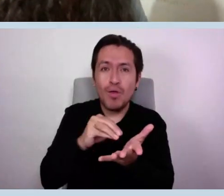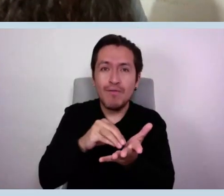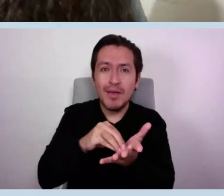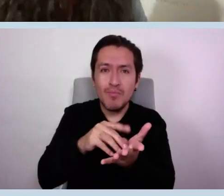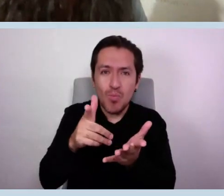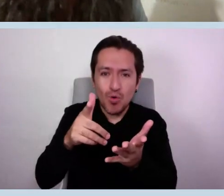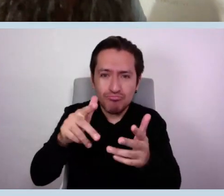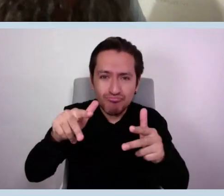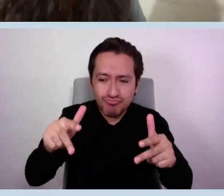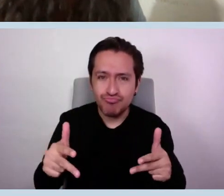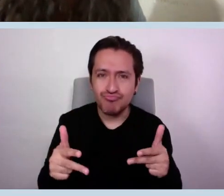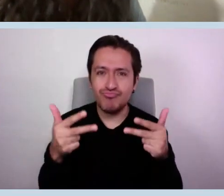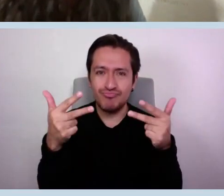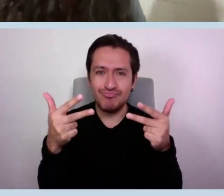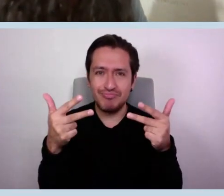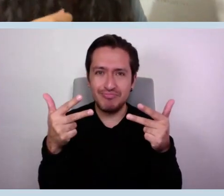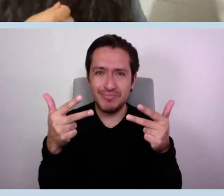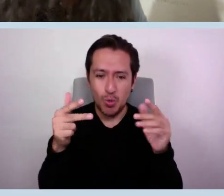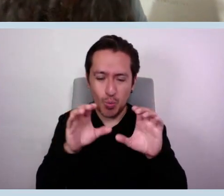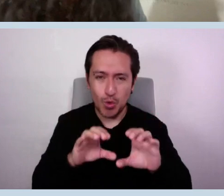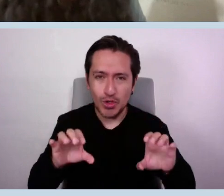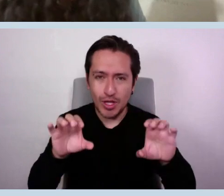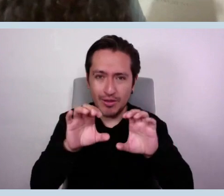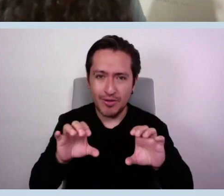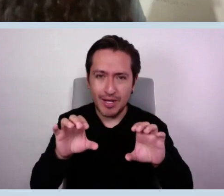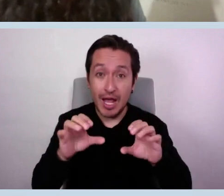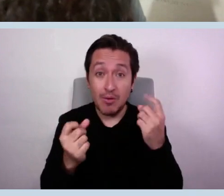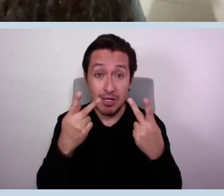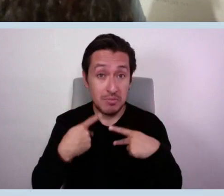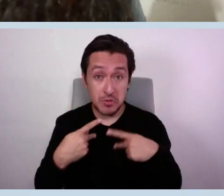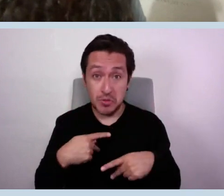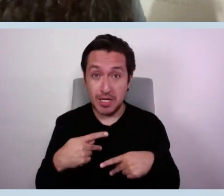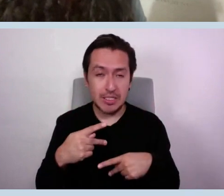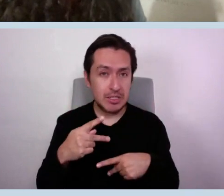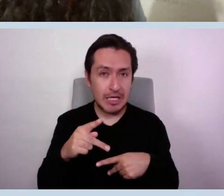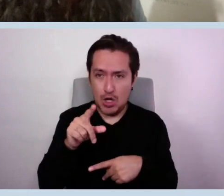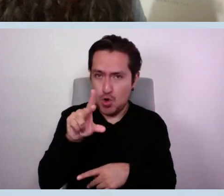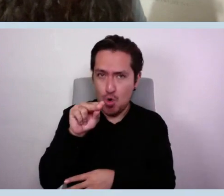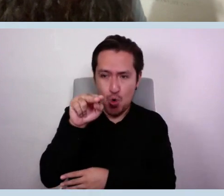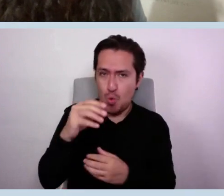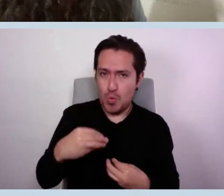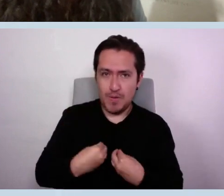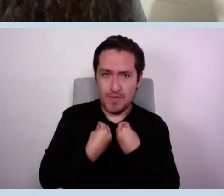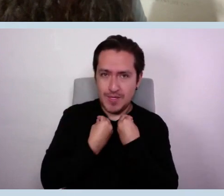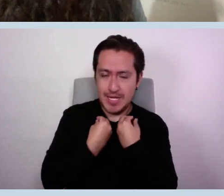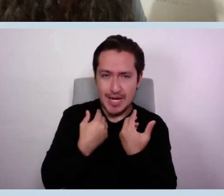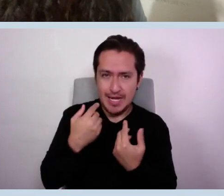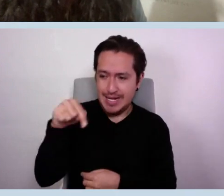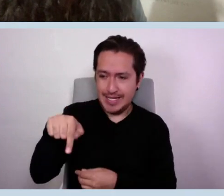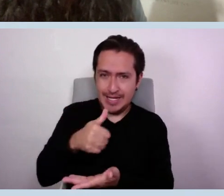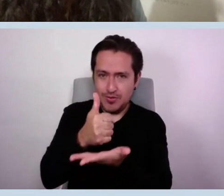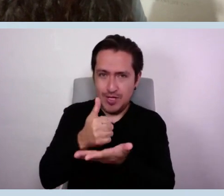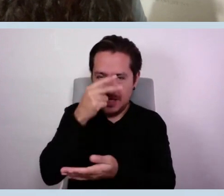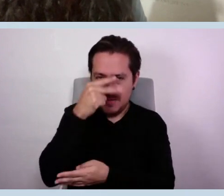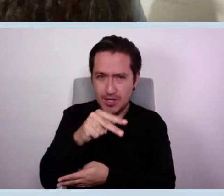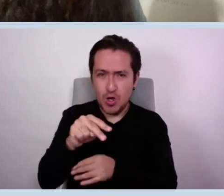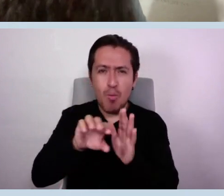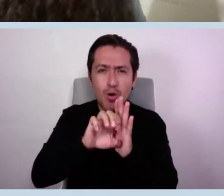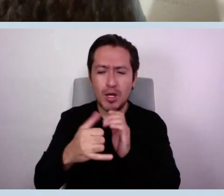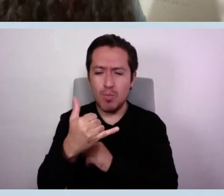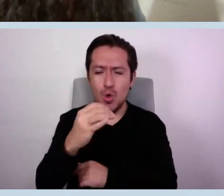visto presencialmente de hecho había personas que no estaban radicando en la Ciudad de México como yali que estaba en